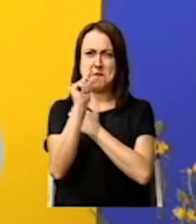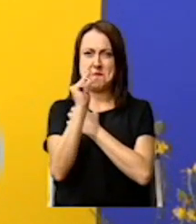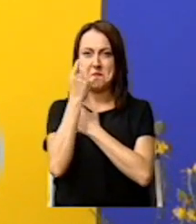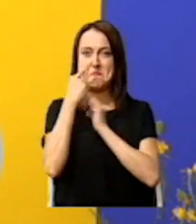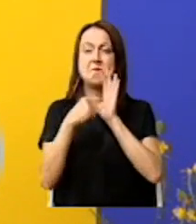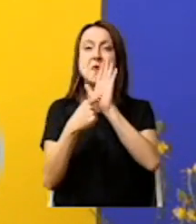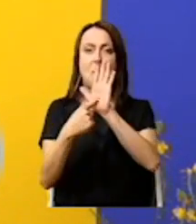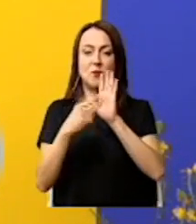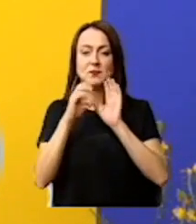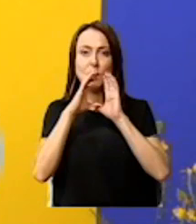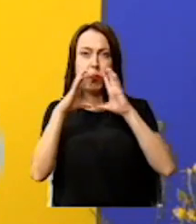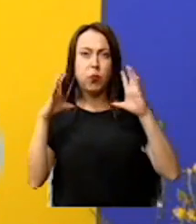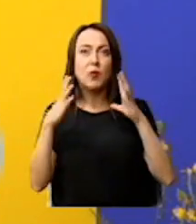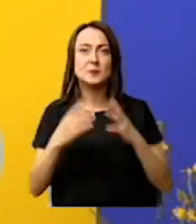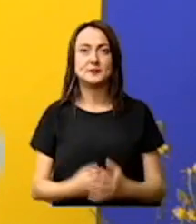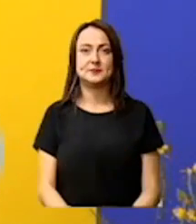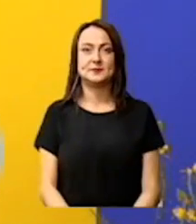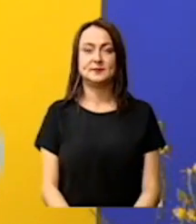va.